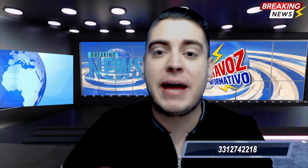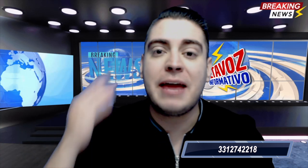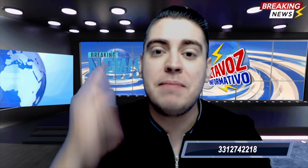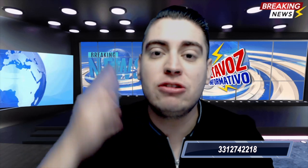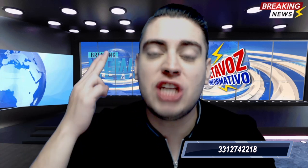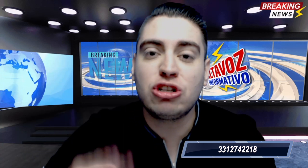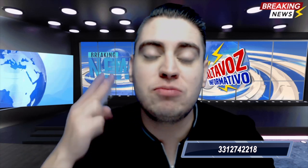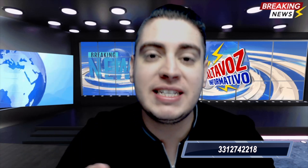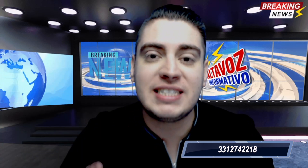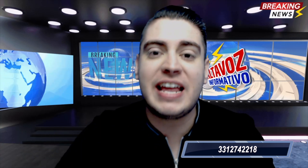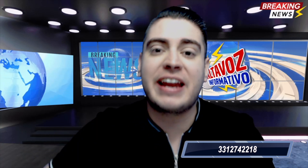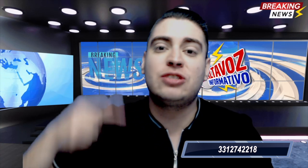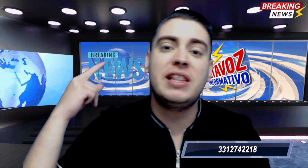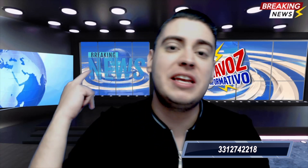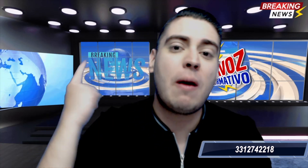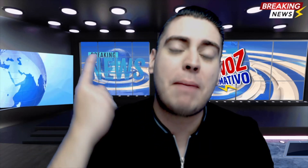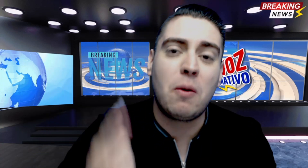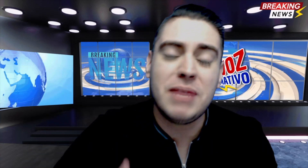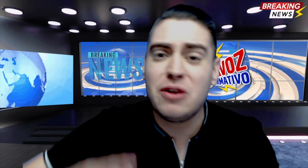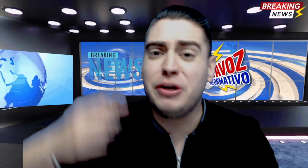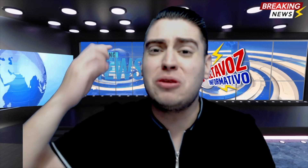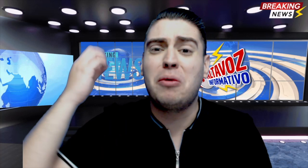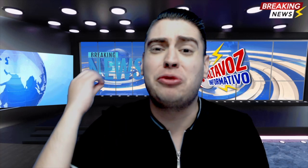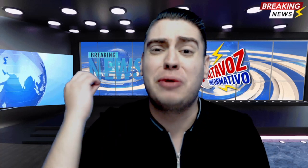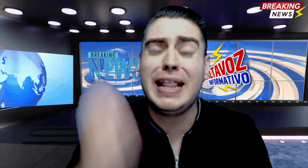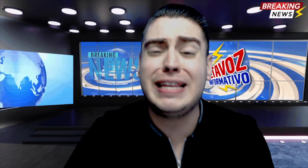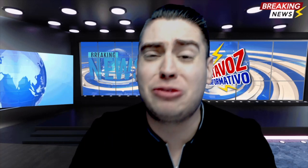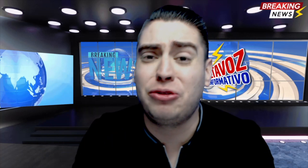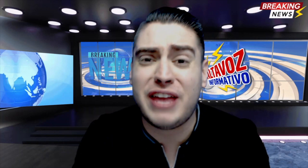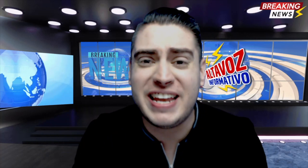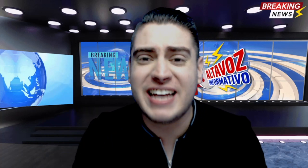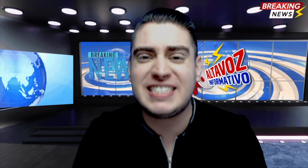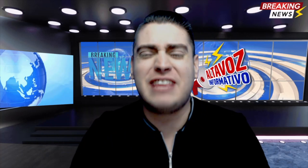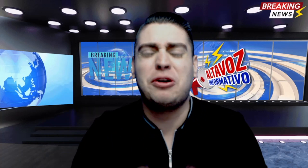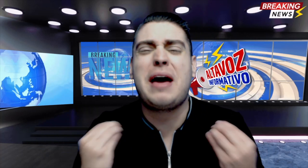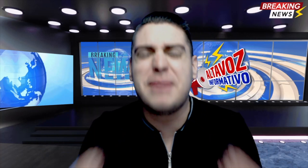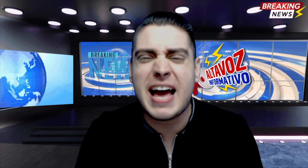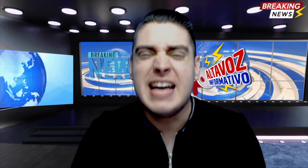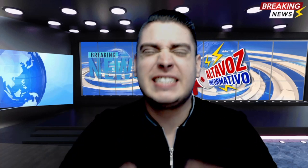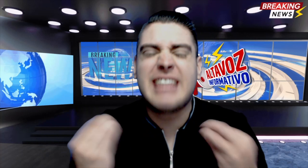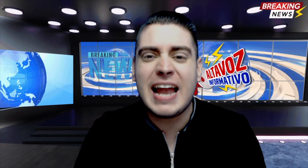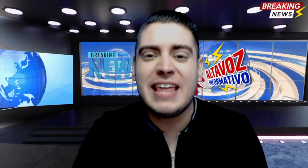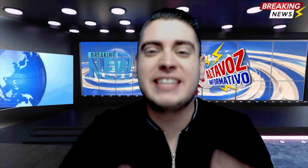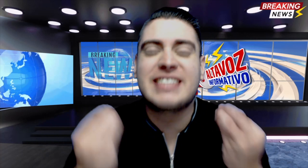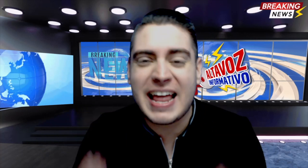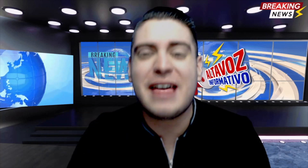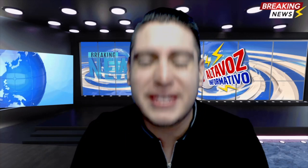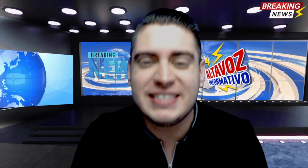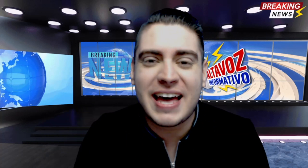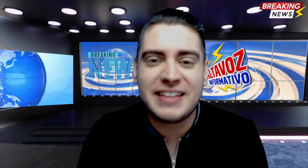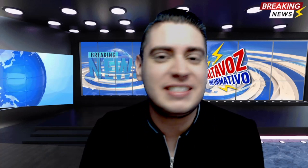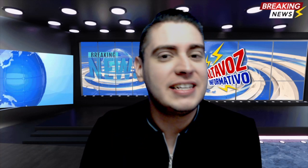es la misma que en menos de dos meses le regresó el dinero a Palomino hizo amontonal de tonterías y todavía sale